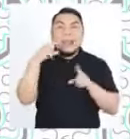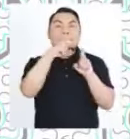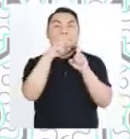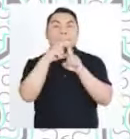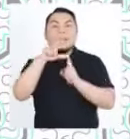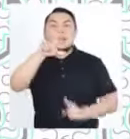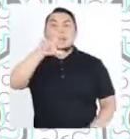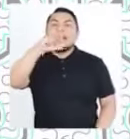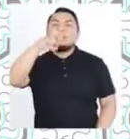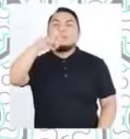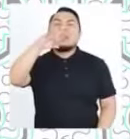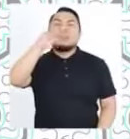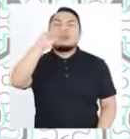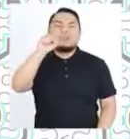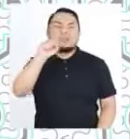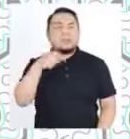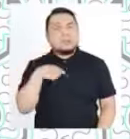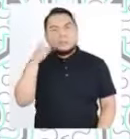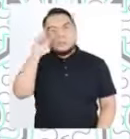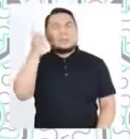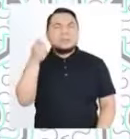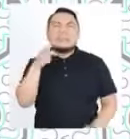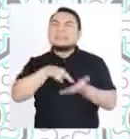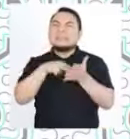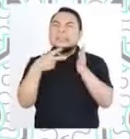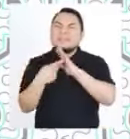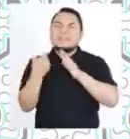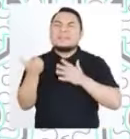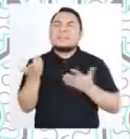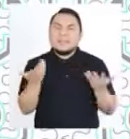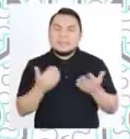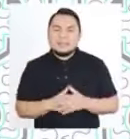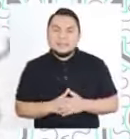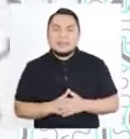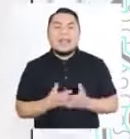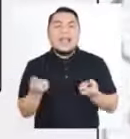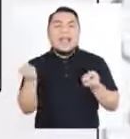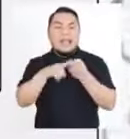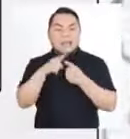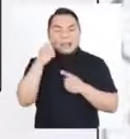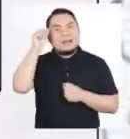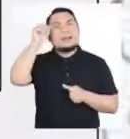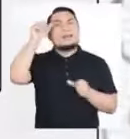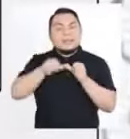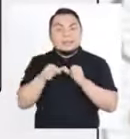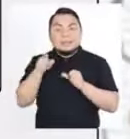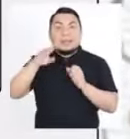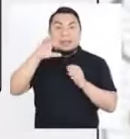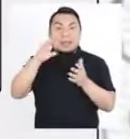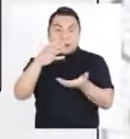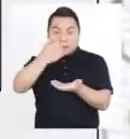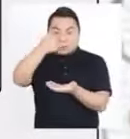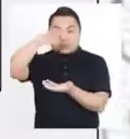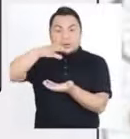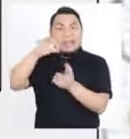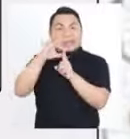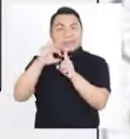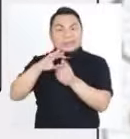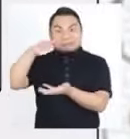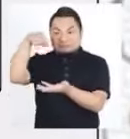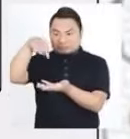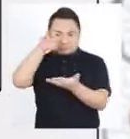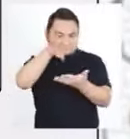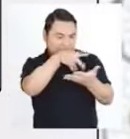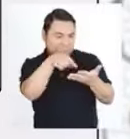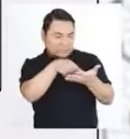usaba la palabra lípidos. No estaba segura de lo que significaba. hasta que recordé que en el empaque del